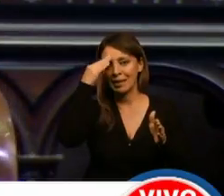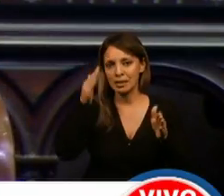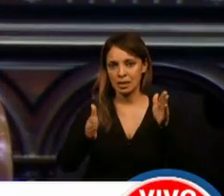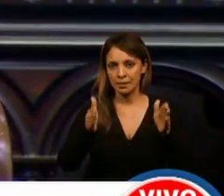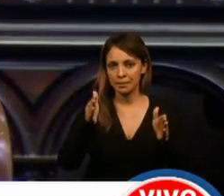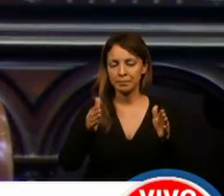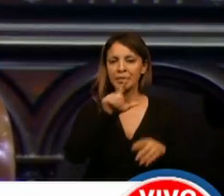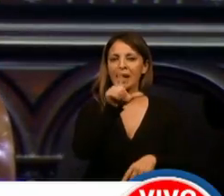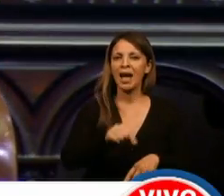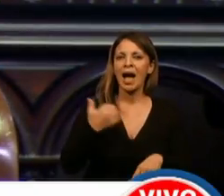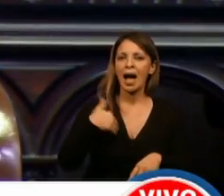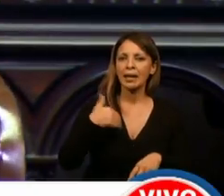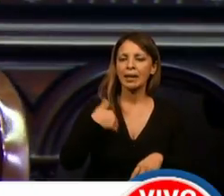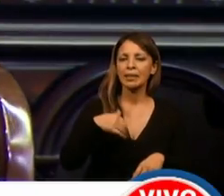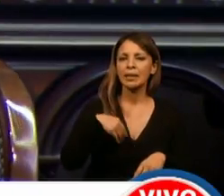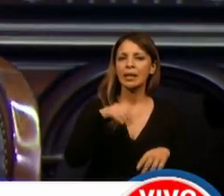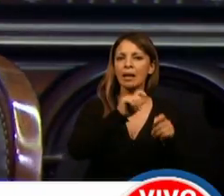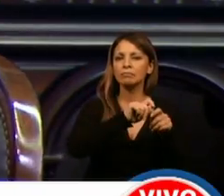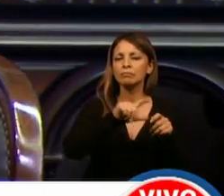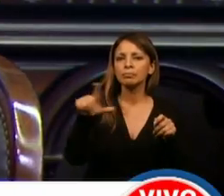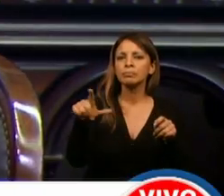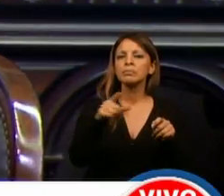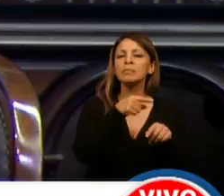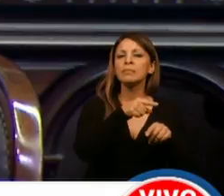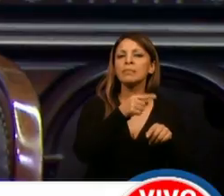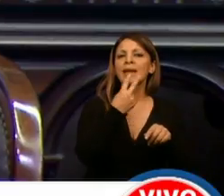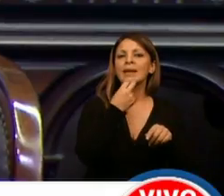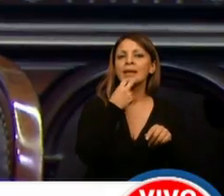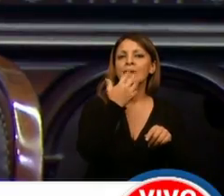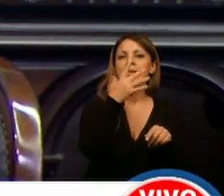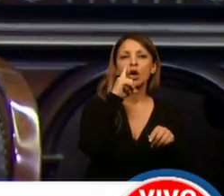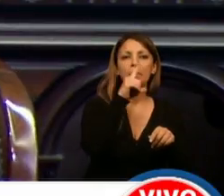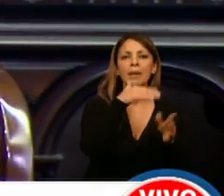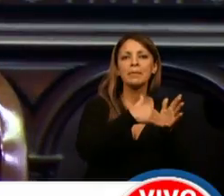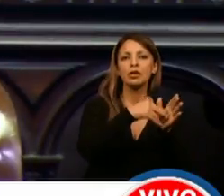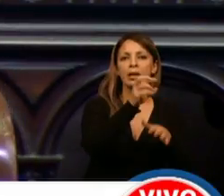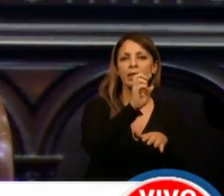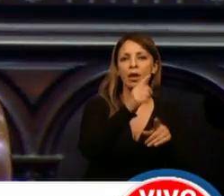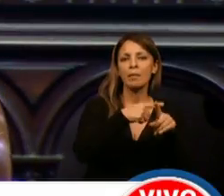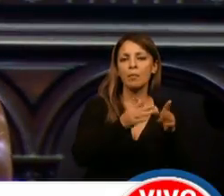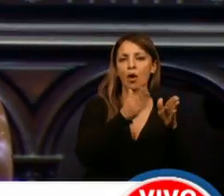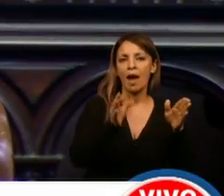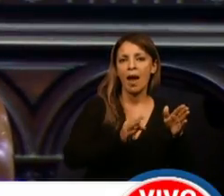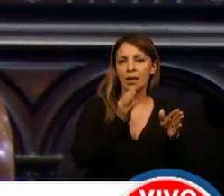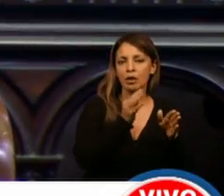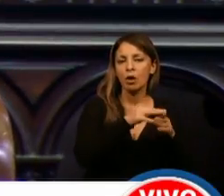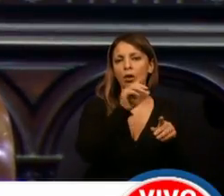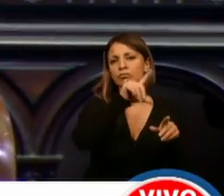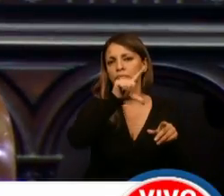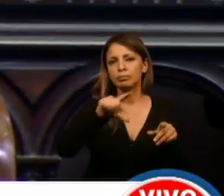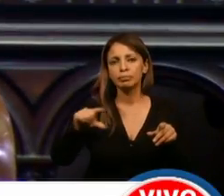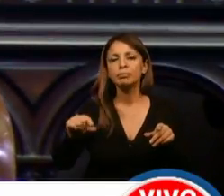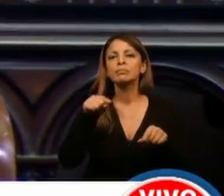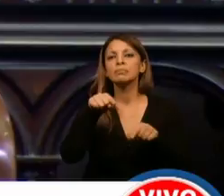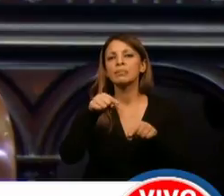la argentina pasó de tener un superávit energético de 5.000 millones de dólares anuales a un déficit energético